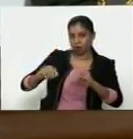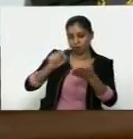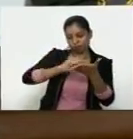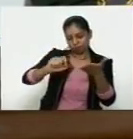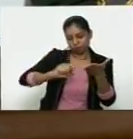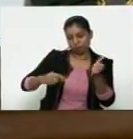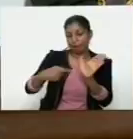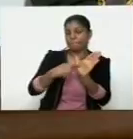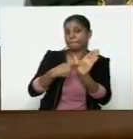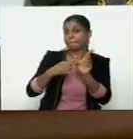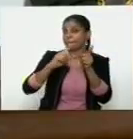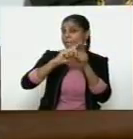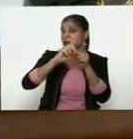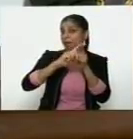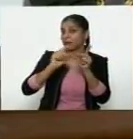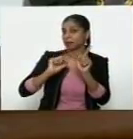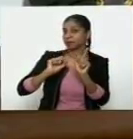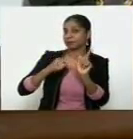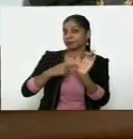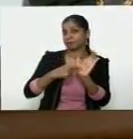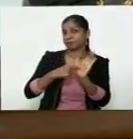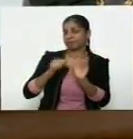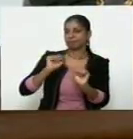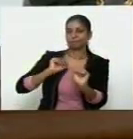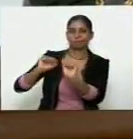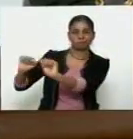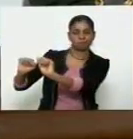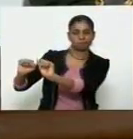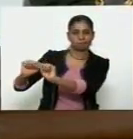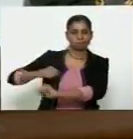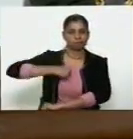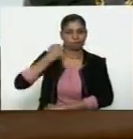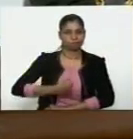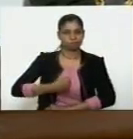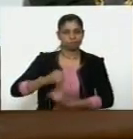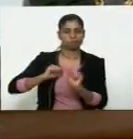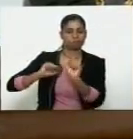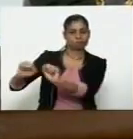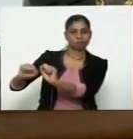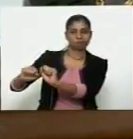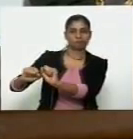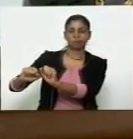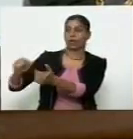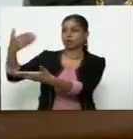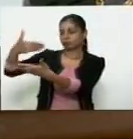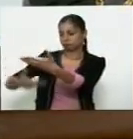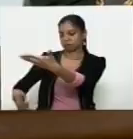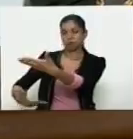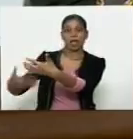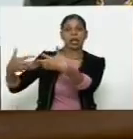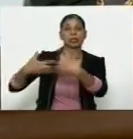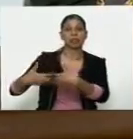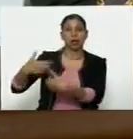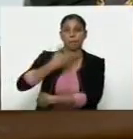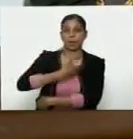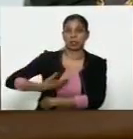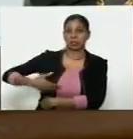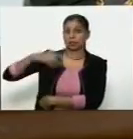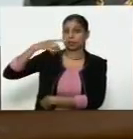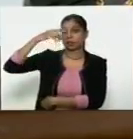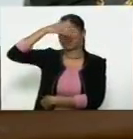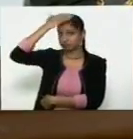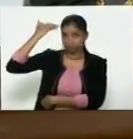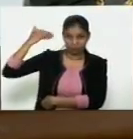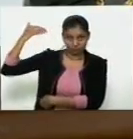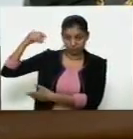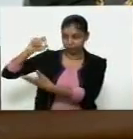primero, rechazar y repudiar enérgicamente el decreto ejecutivo dictado por el gobierno de los